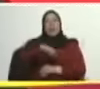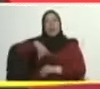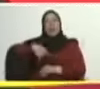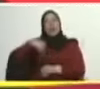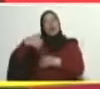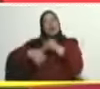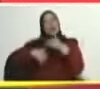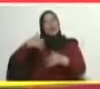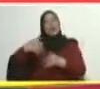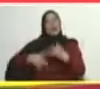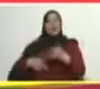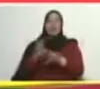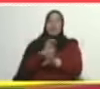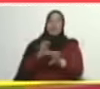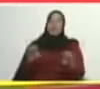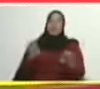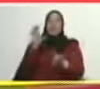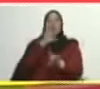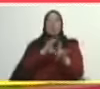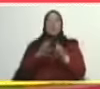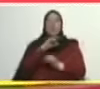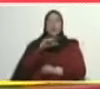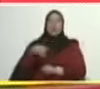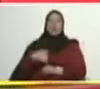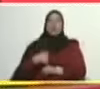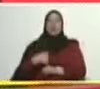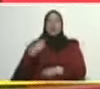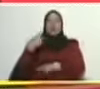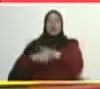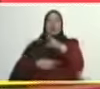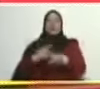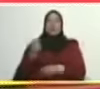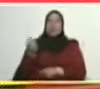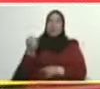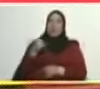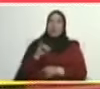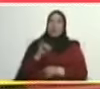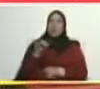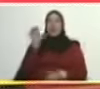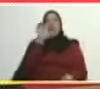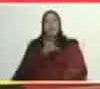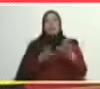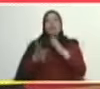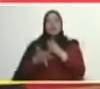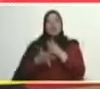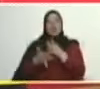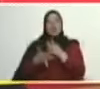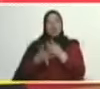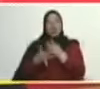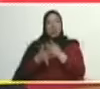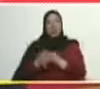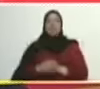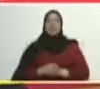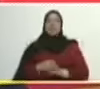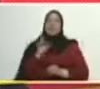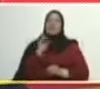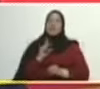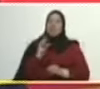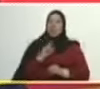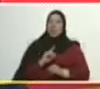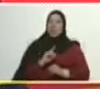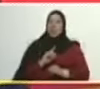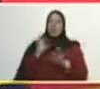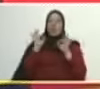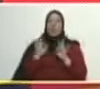acción a la educación, la construcción, la producción de alimentos, ciencia y tecnología. Segundo,